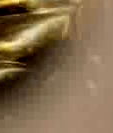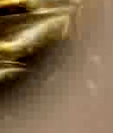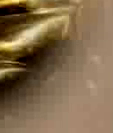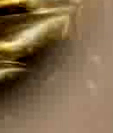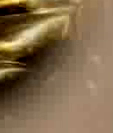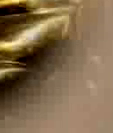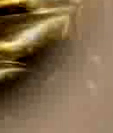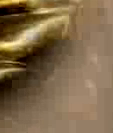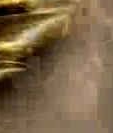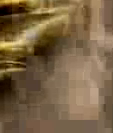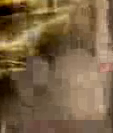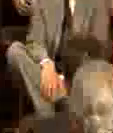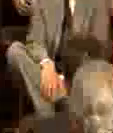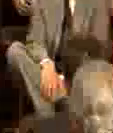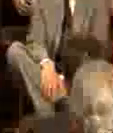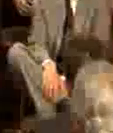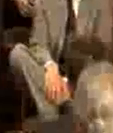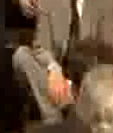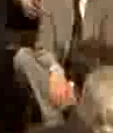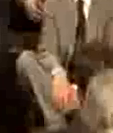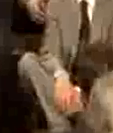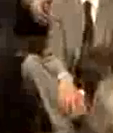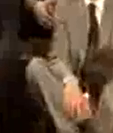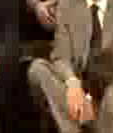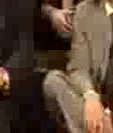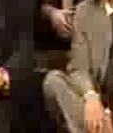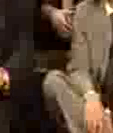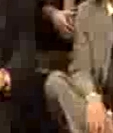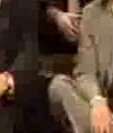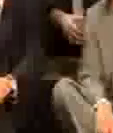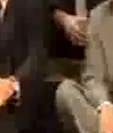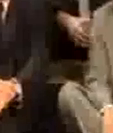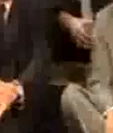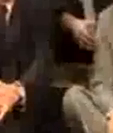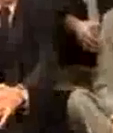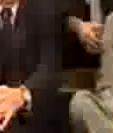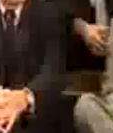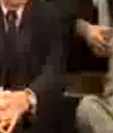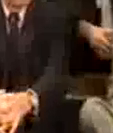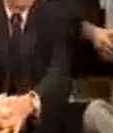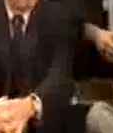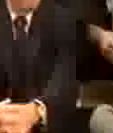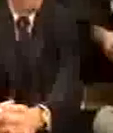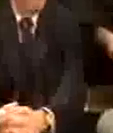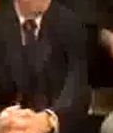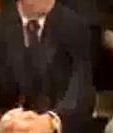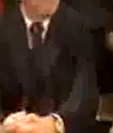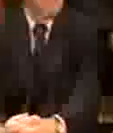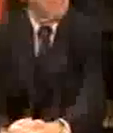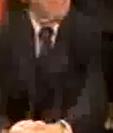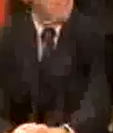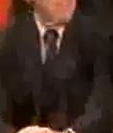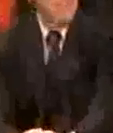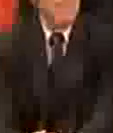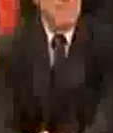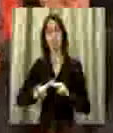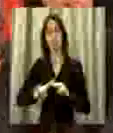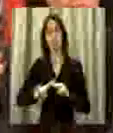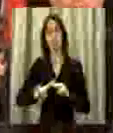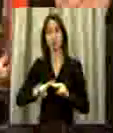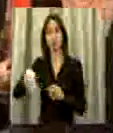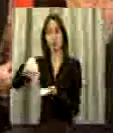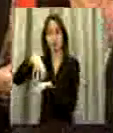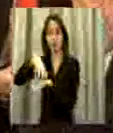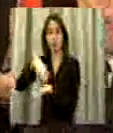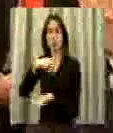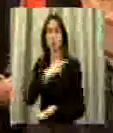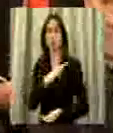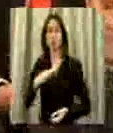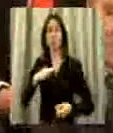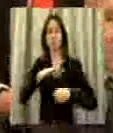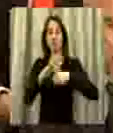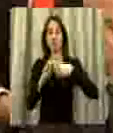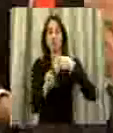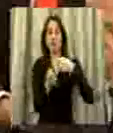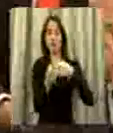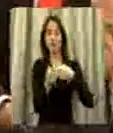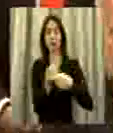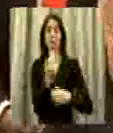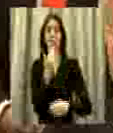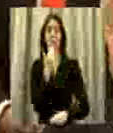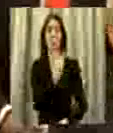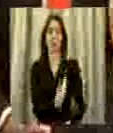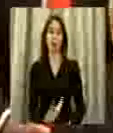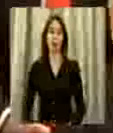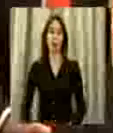cuenta pública, la tercera cuenta pública que hacemos en el Ministerio de Hacienda y en el Gobierno en